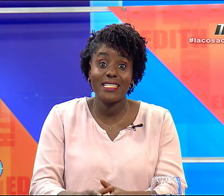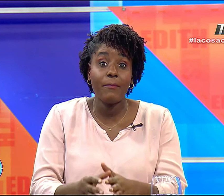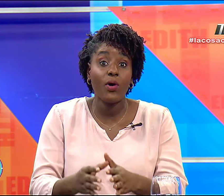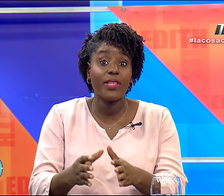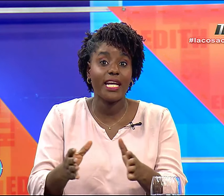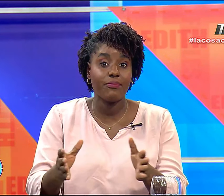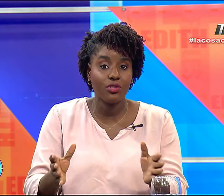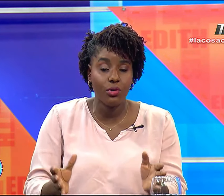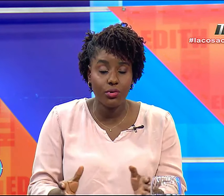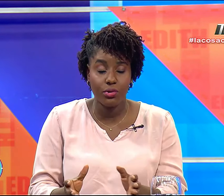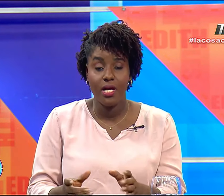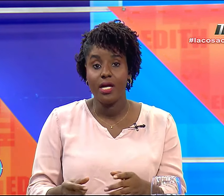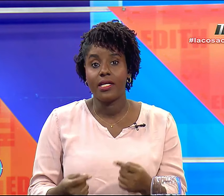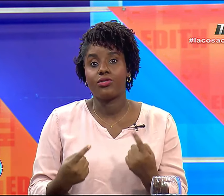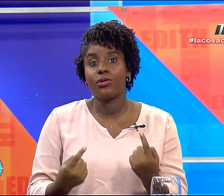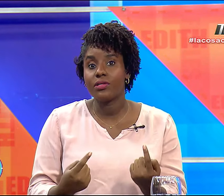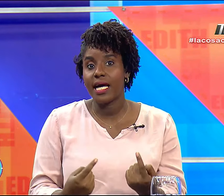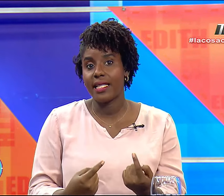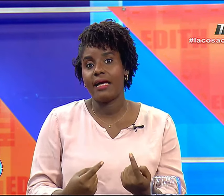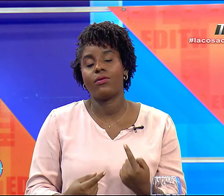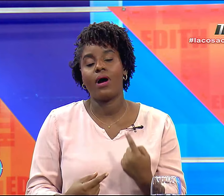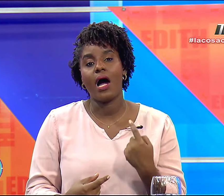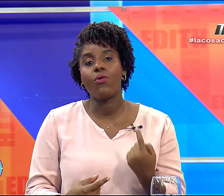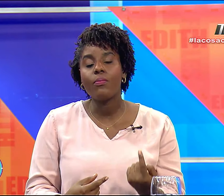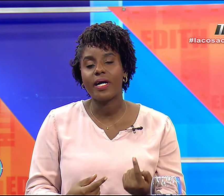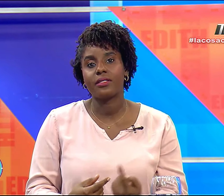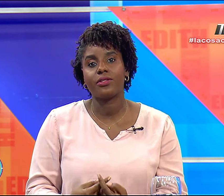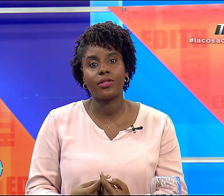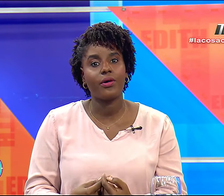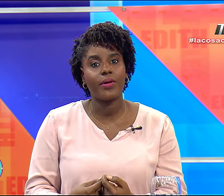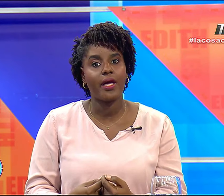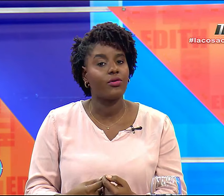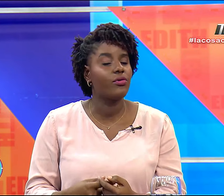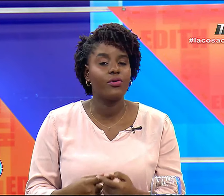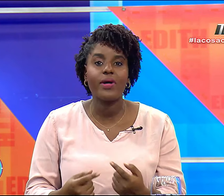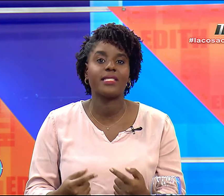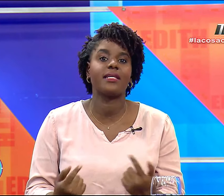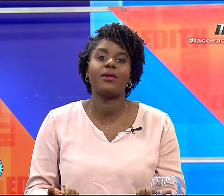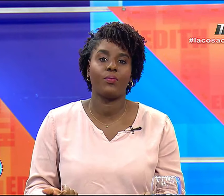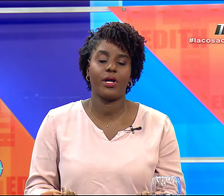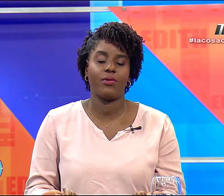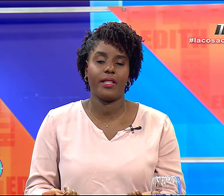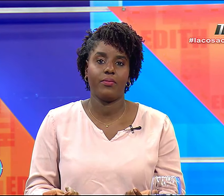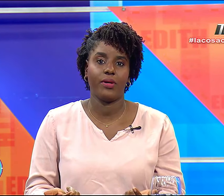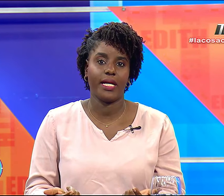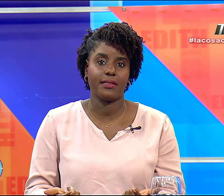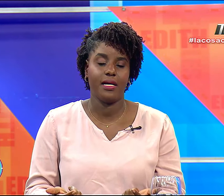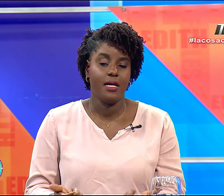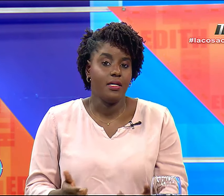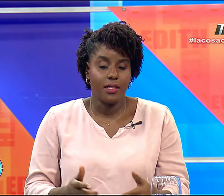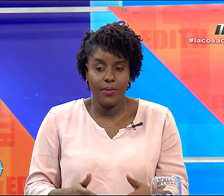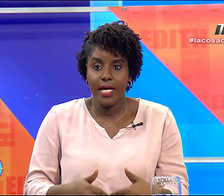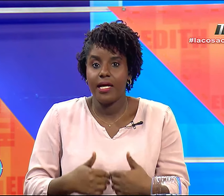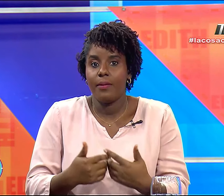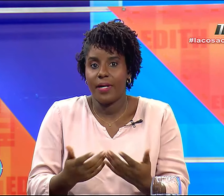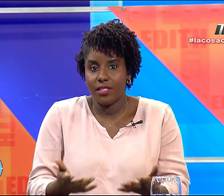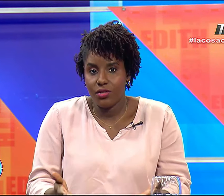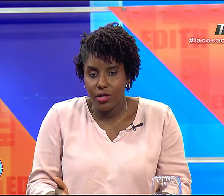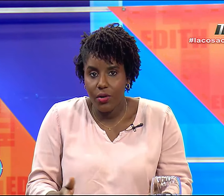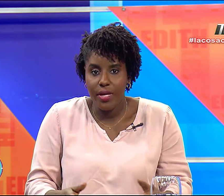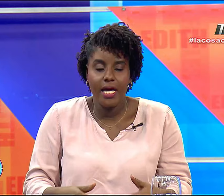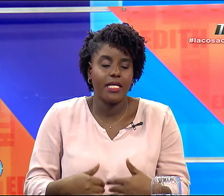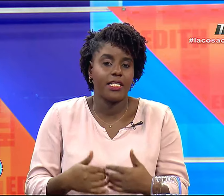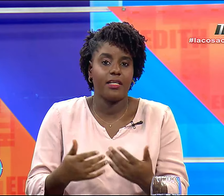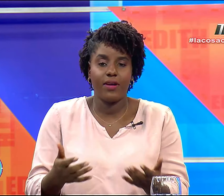ese poder absoluto que solo se ha dado a un partido de gobierno no es sano para una democracia. Si bien es el partido